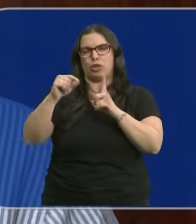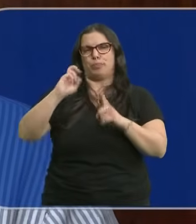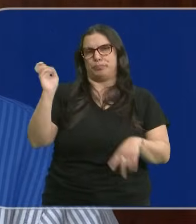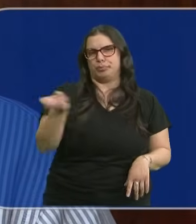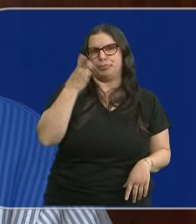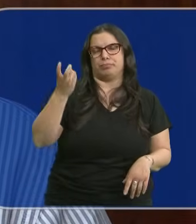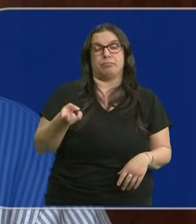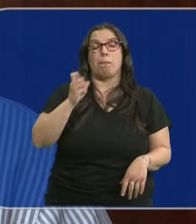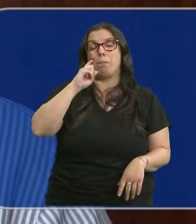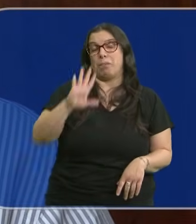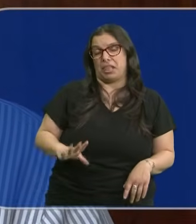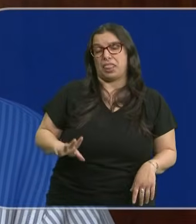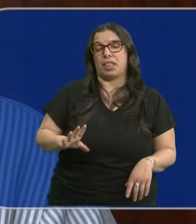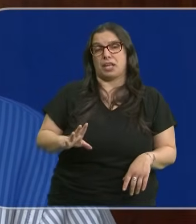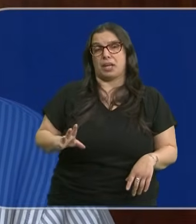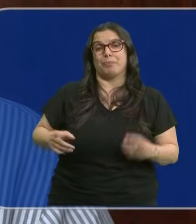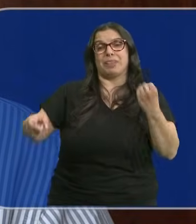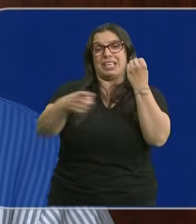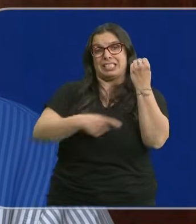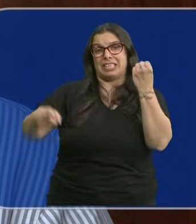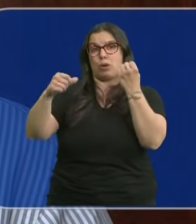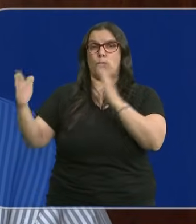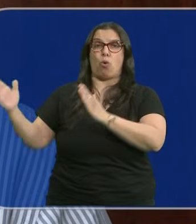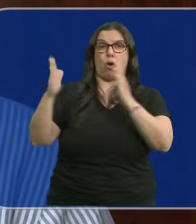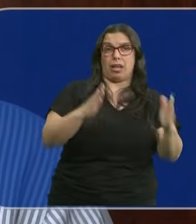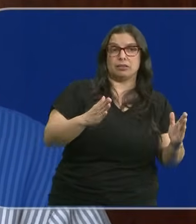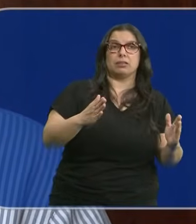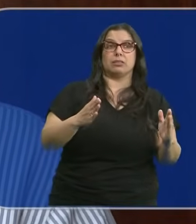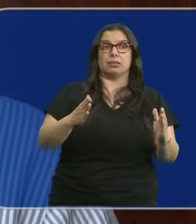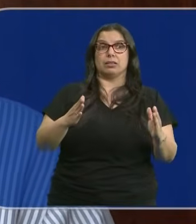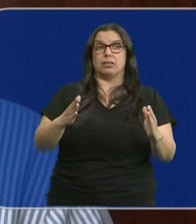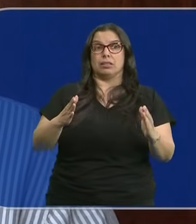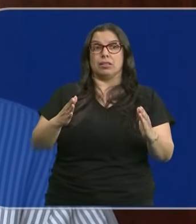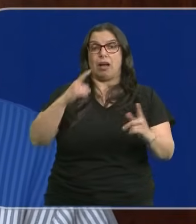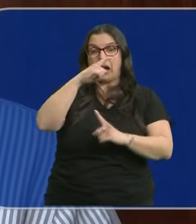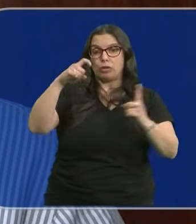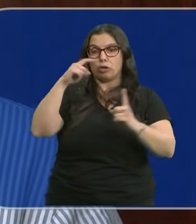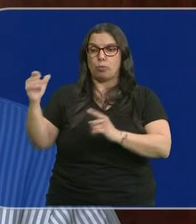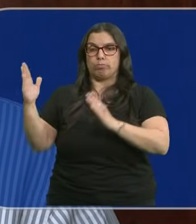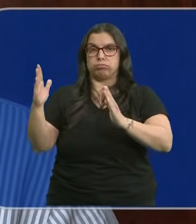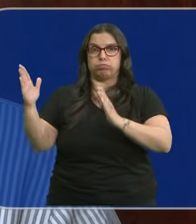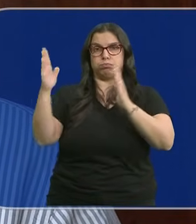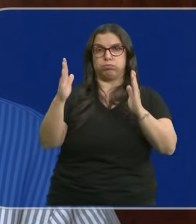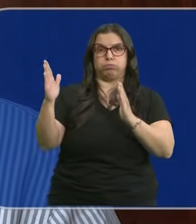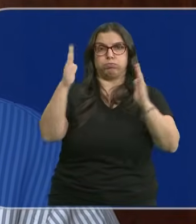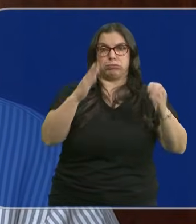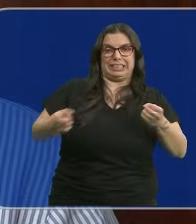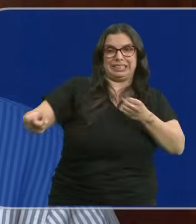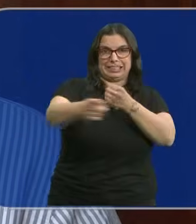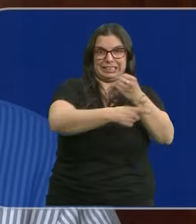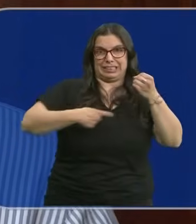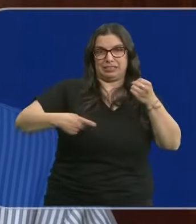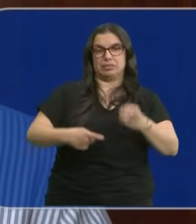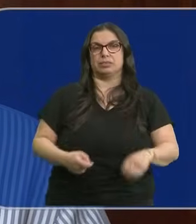todos. Apunta que se va a segar un poco más pronto que otros años y cada vez vamos adelantando un poco el momento de la